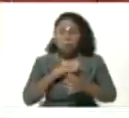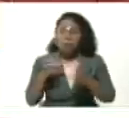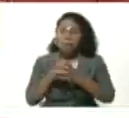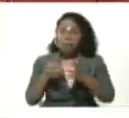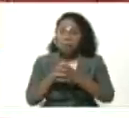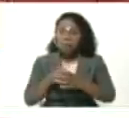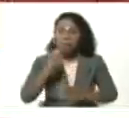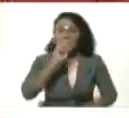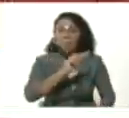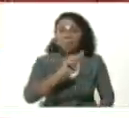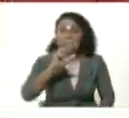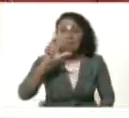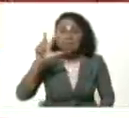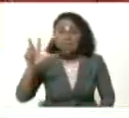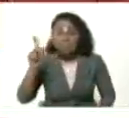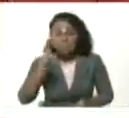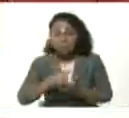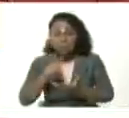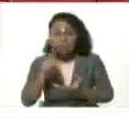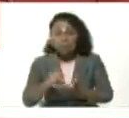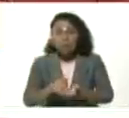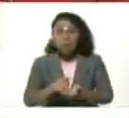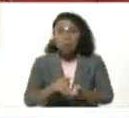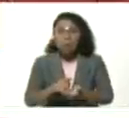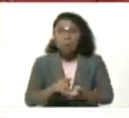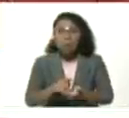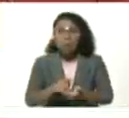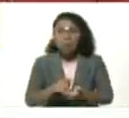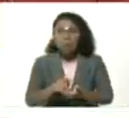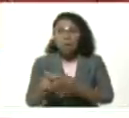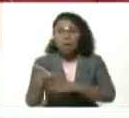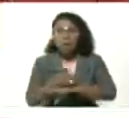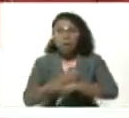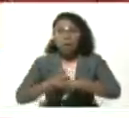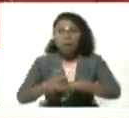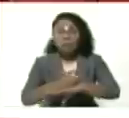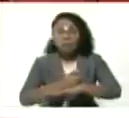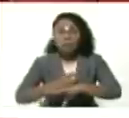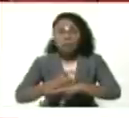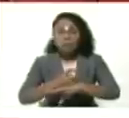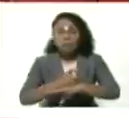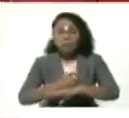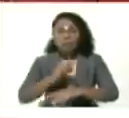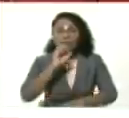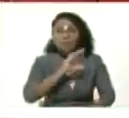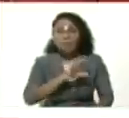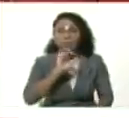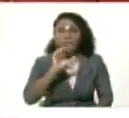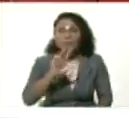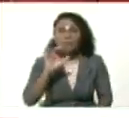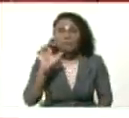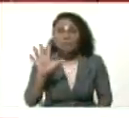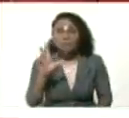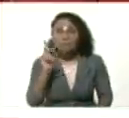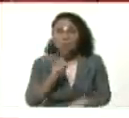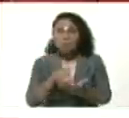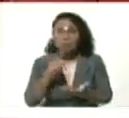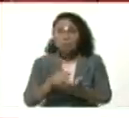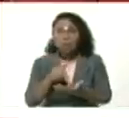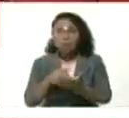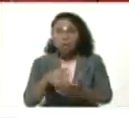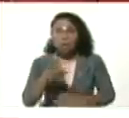de 23 candidatos y candidatas a las gobernaciones y de 335 candidatos y candidatas